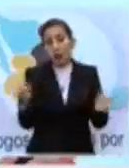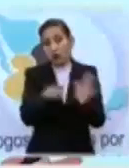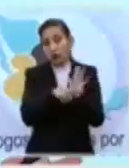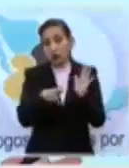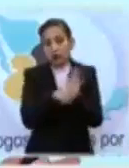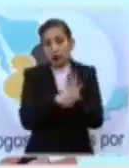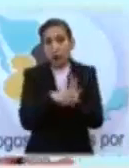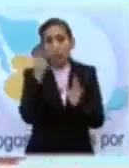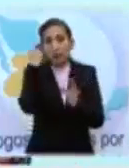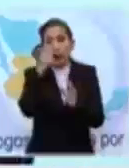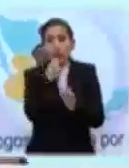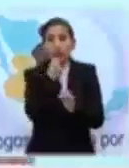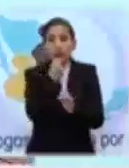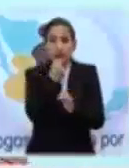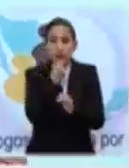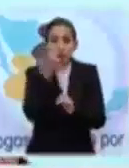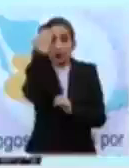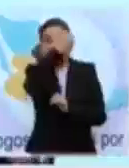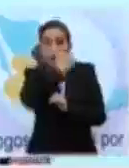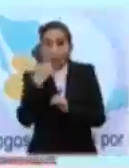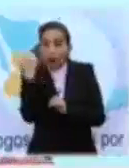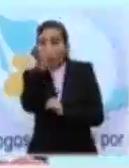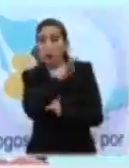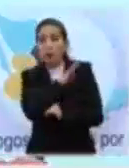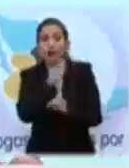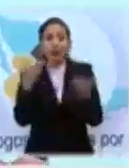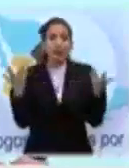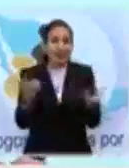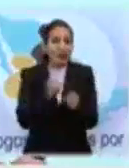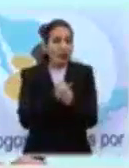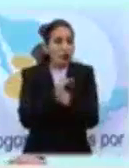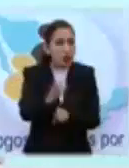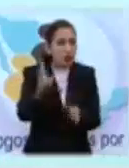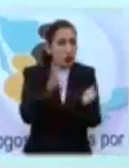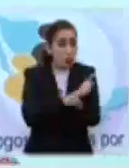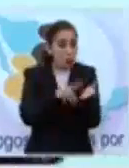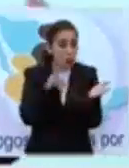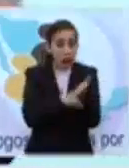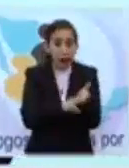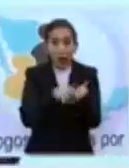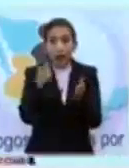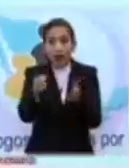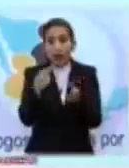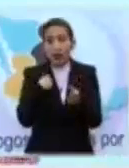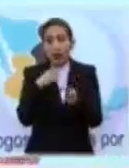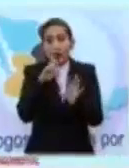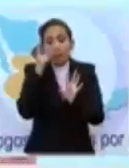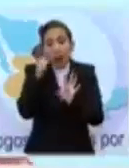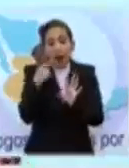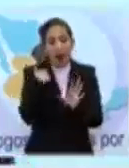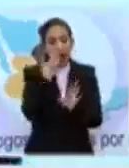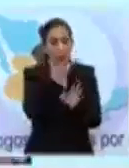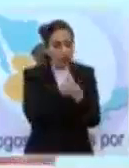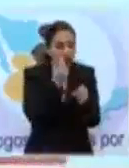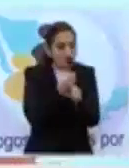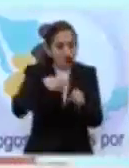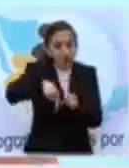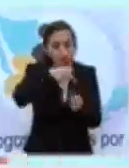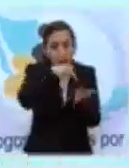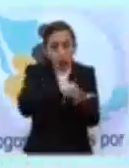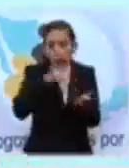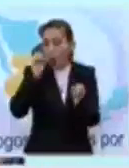negativa para muchos niños. La evaluación puede generar información muy valiosa que se tendrá que adaptar a nivel local, a las